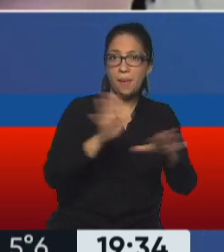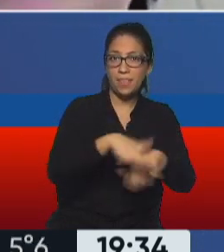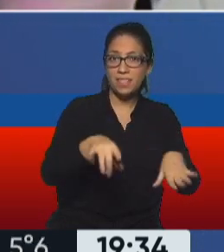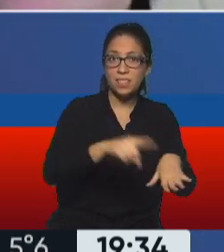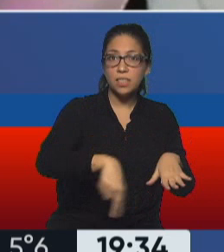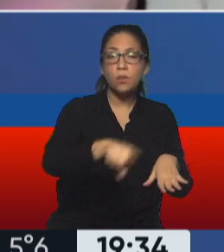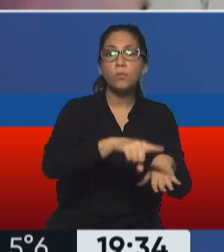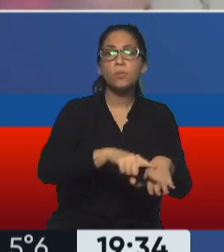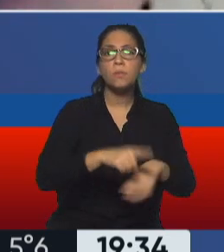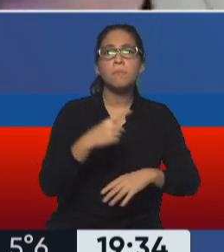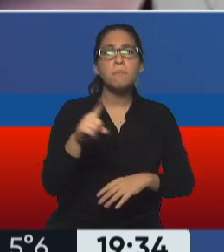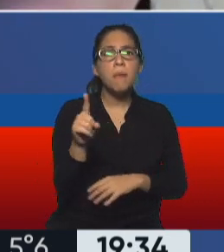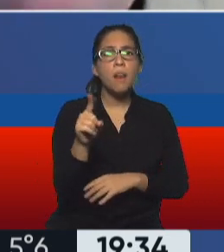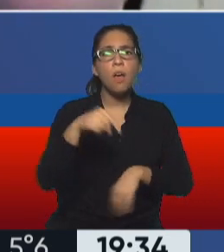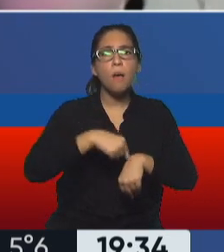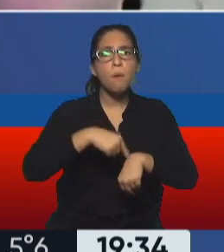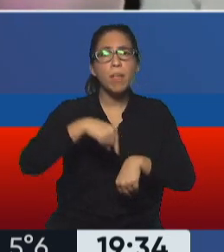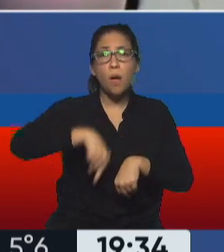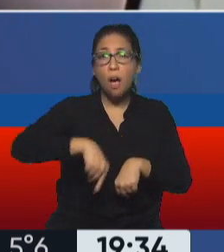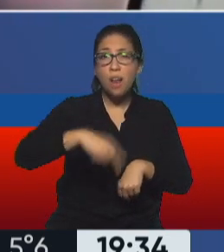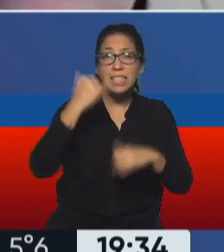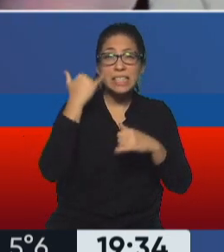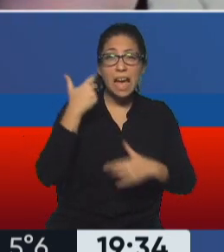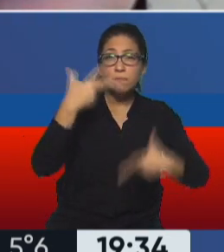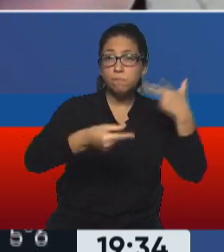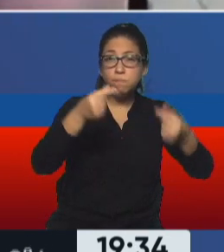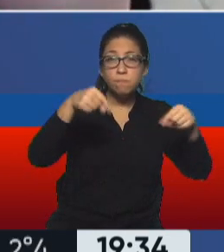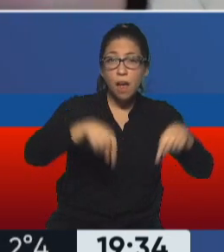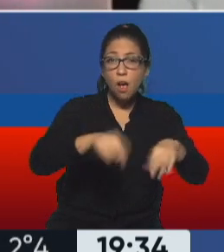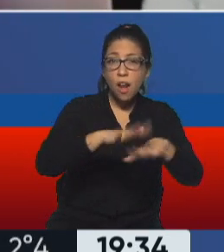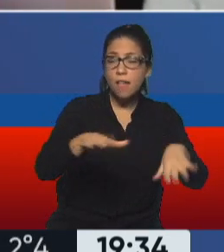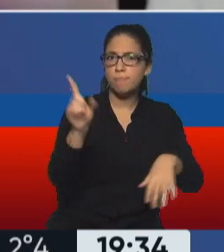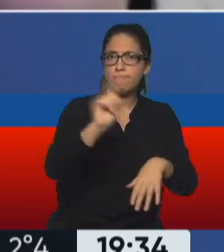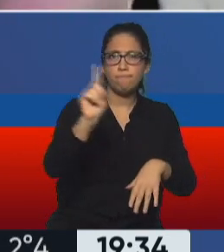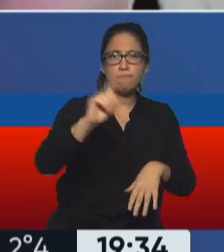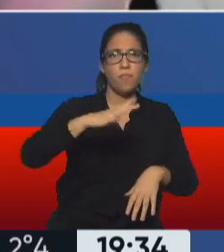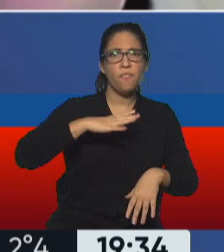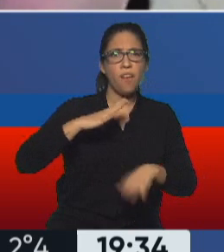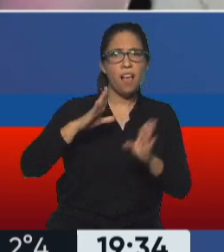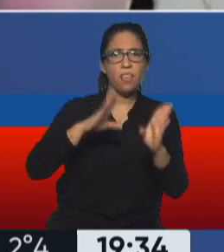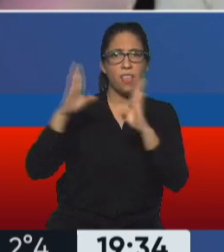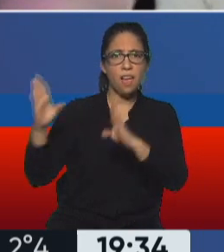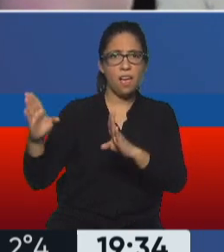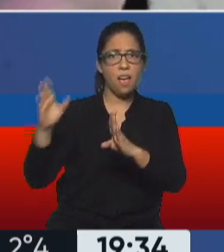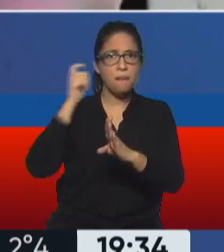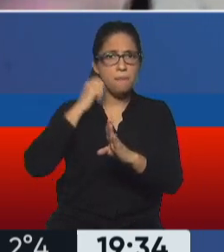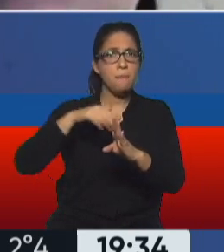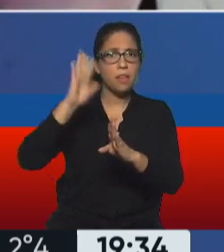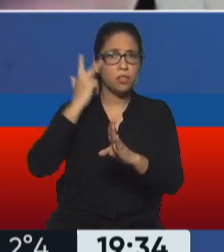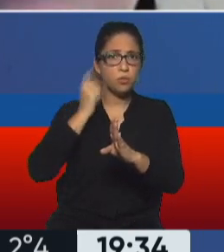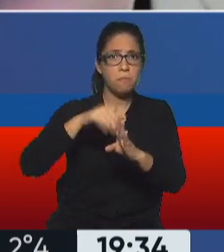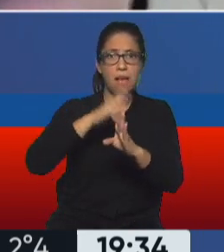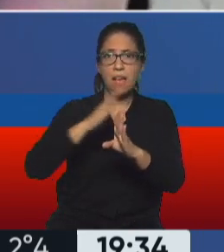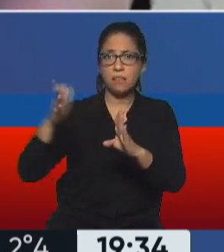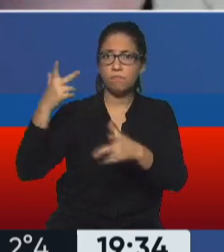les comentaba, no es un momento ya para pensar estar vacunando ahora en pediatría, porque en realidad falta completar la población mayor de 18